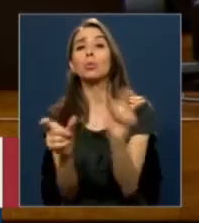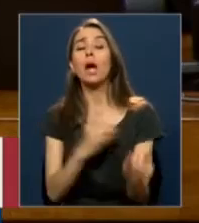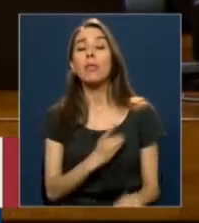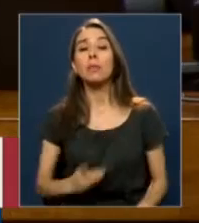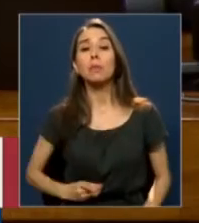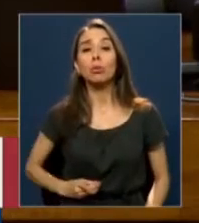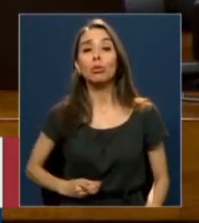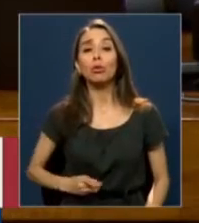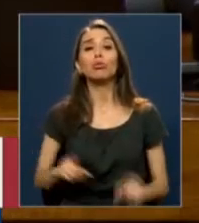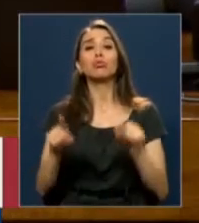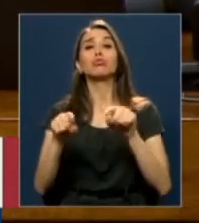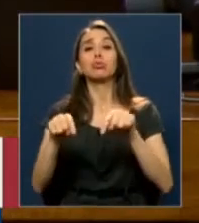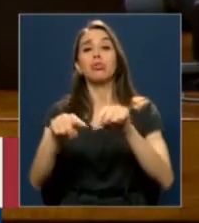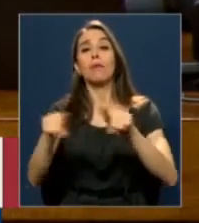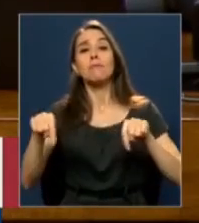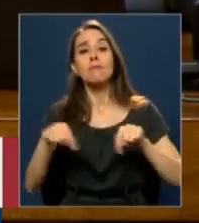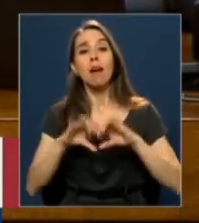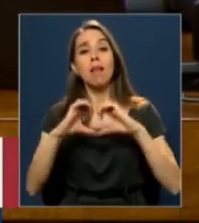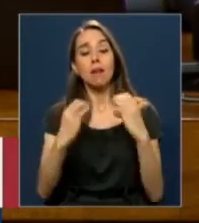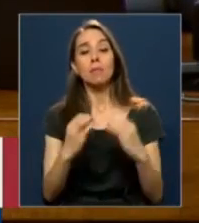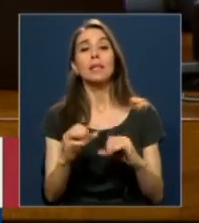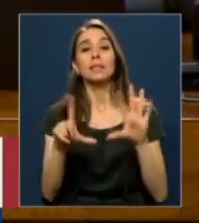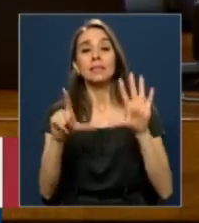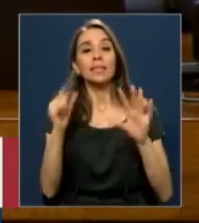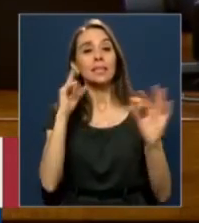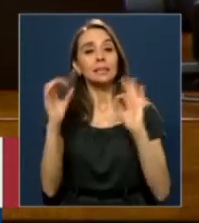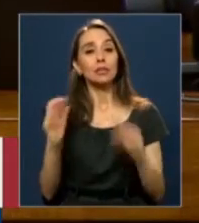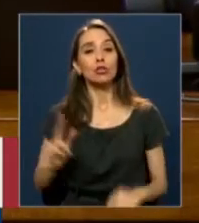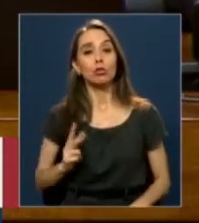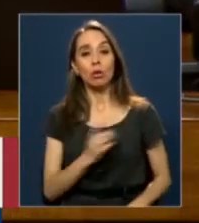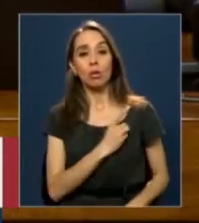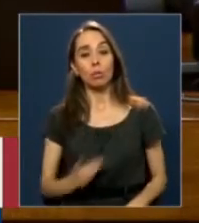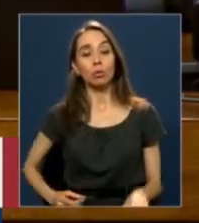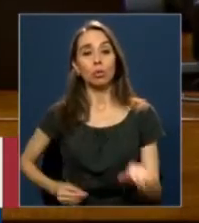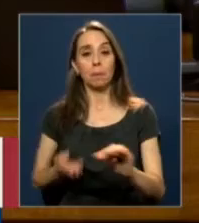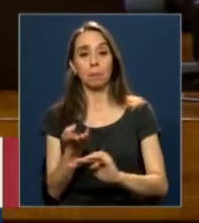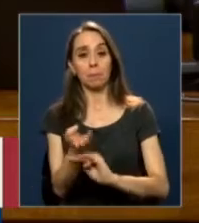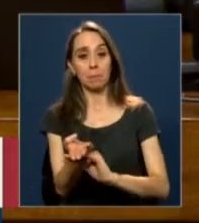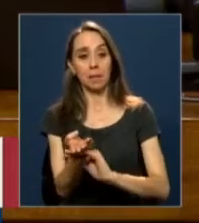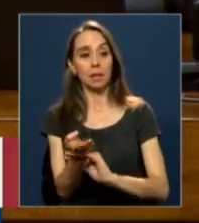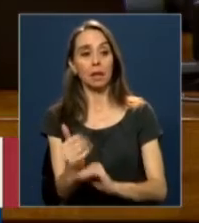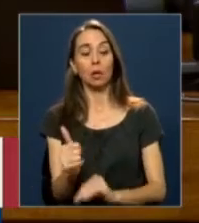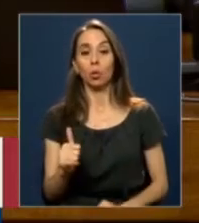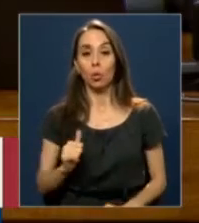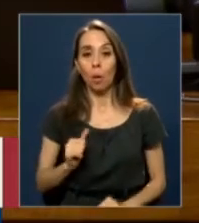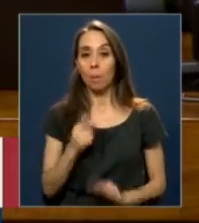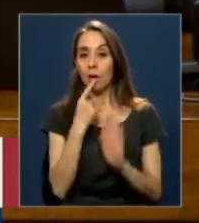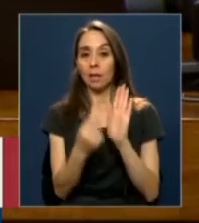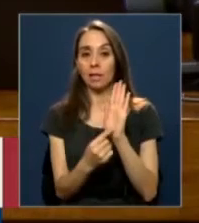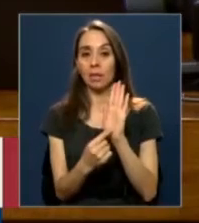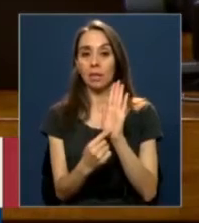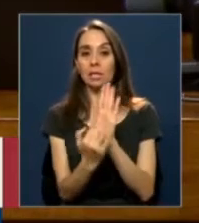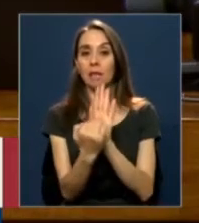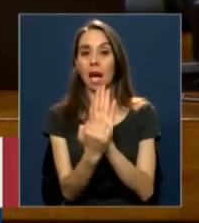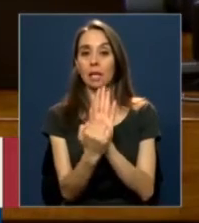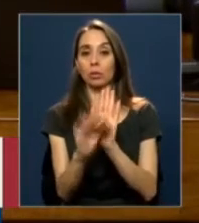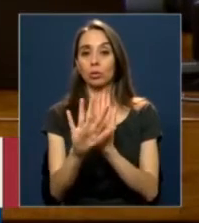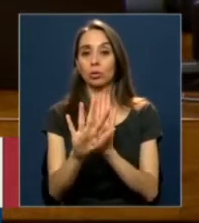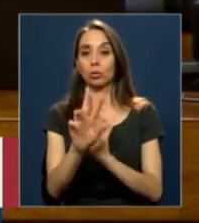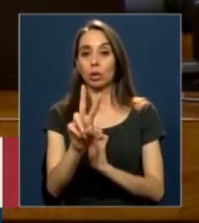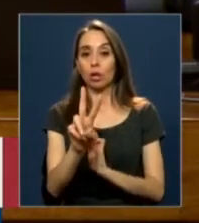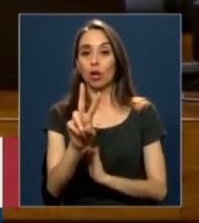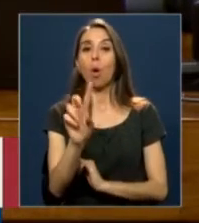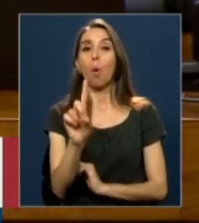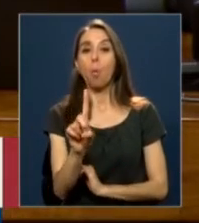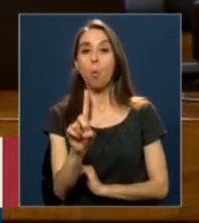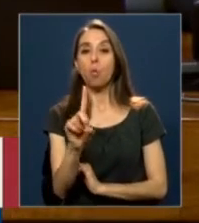se accedería a la petición de 70 señoras y señores diputados, quienes de conformidad con lo dispuesto en el artículo 52,